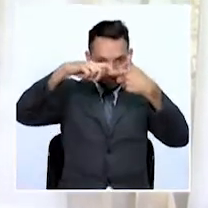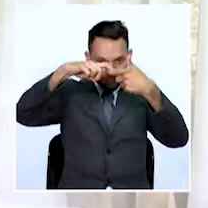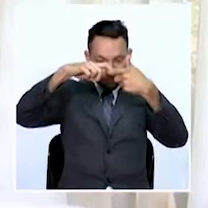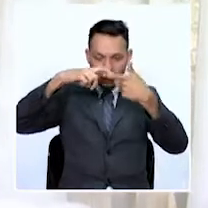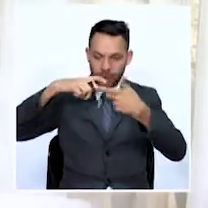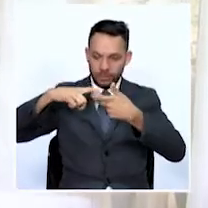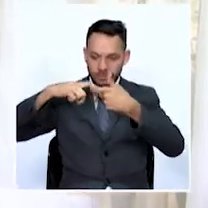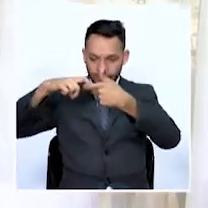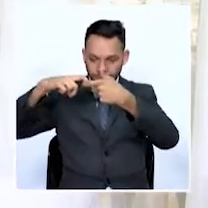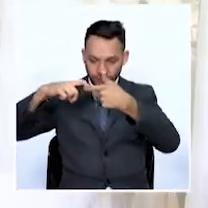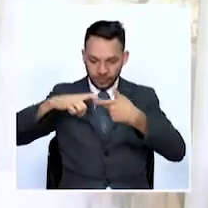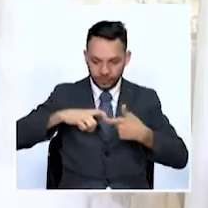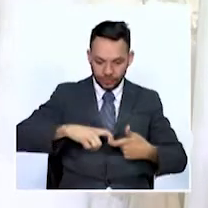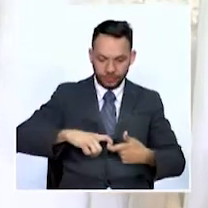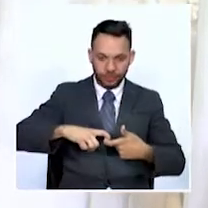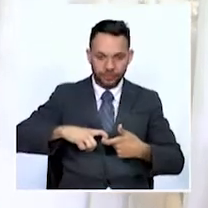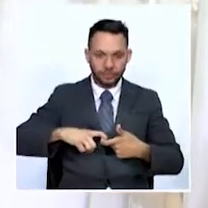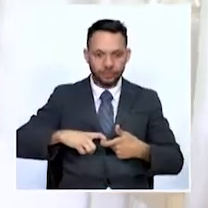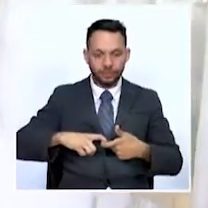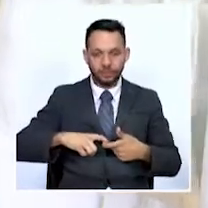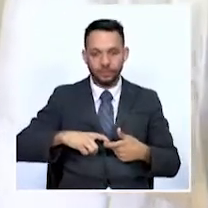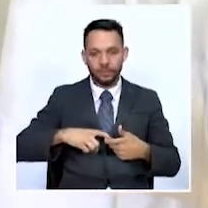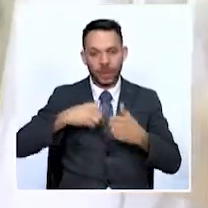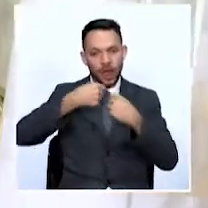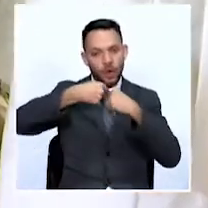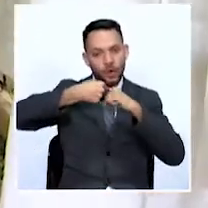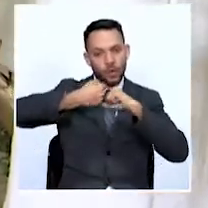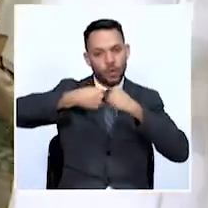que la rodilla se nos vaya hacia adelante,